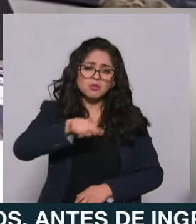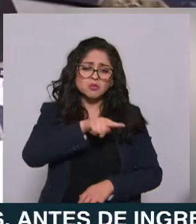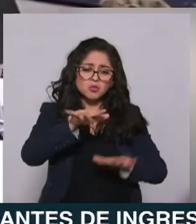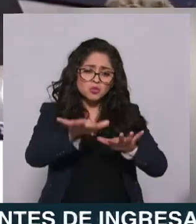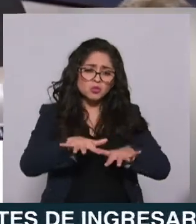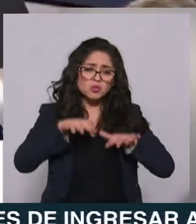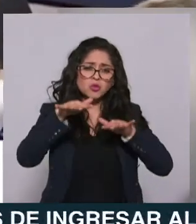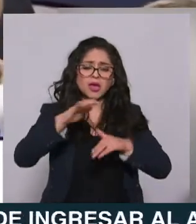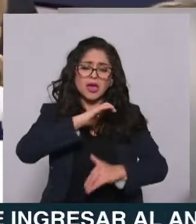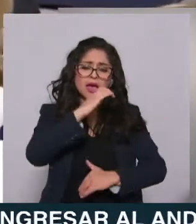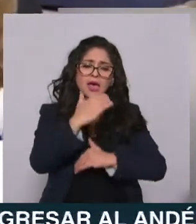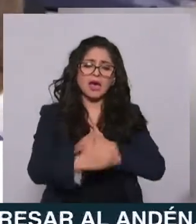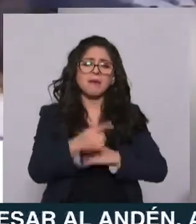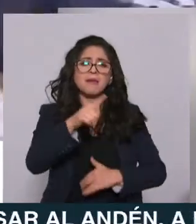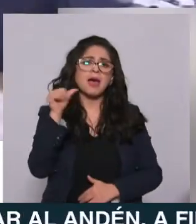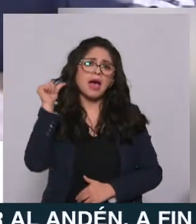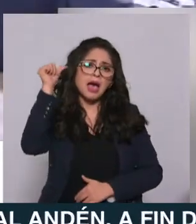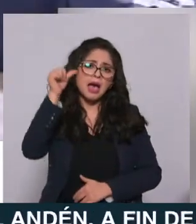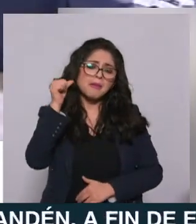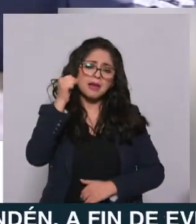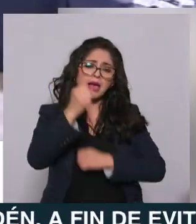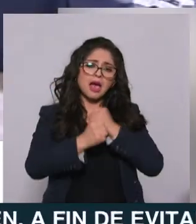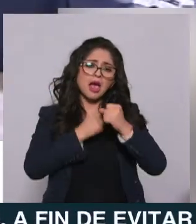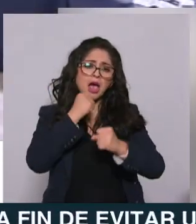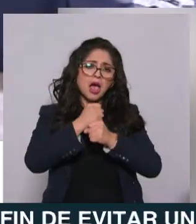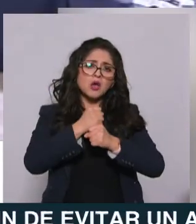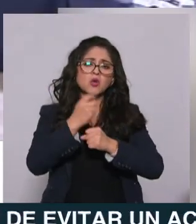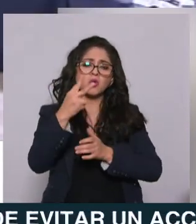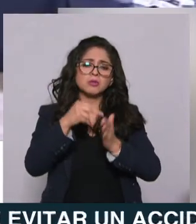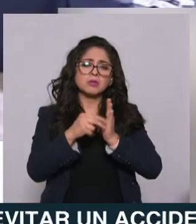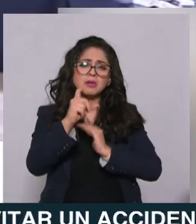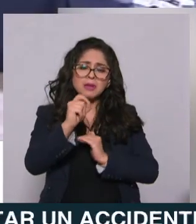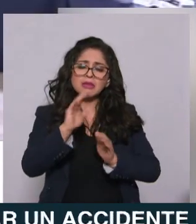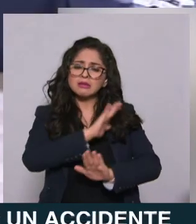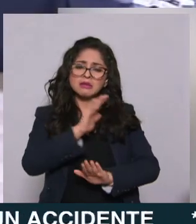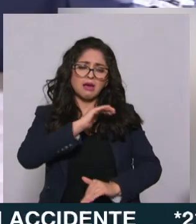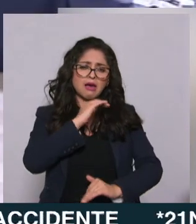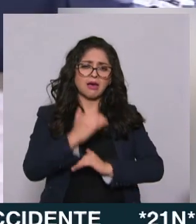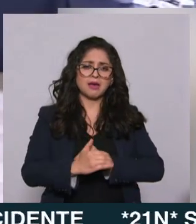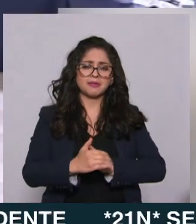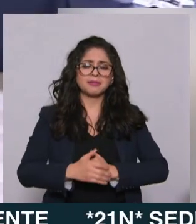concluye en abril próximo queden aprobadas. Eric Pinto, 21 Noticias.